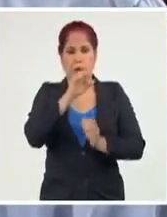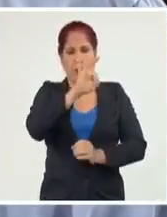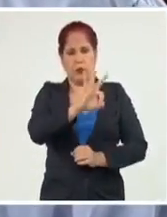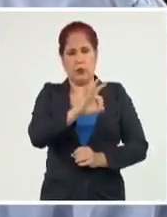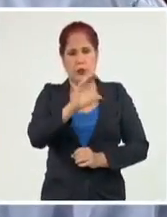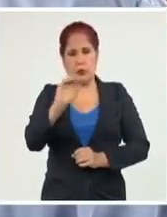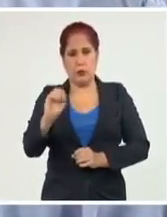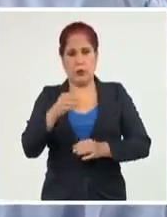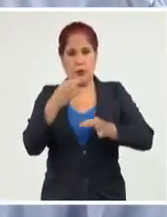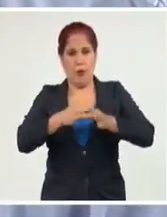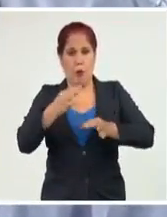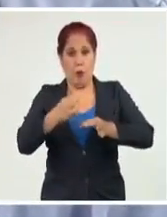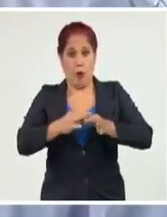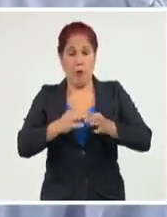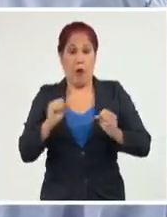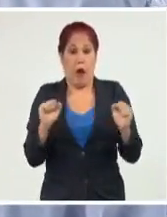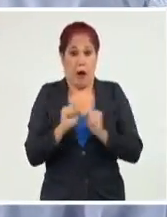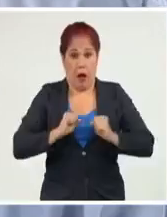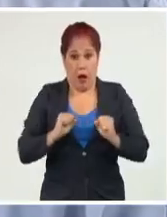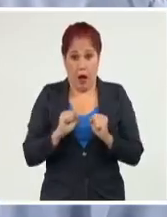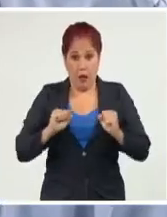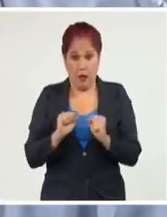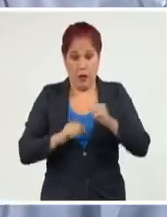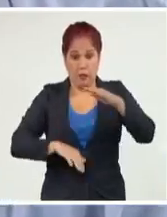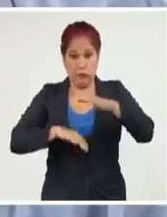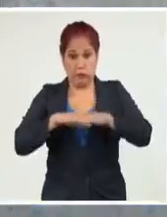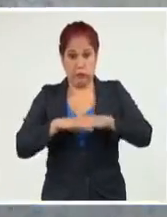animales a toda capacidad.